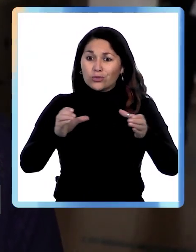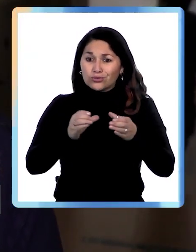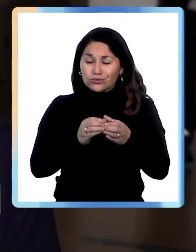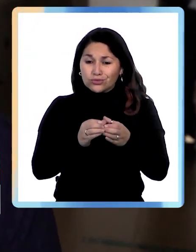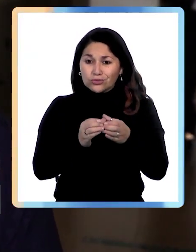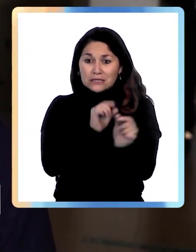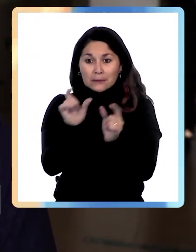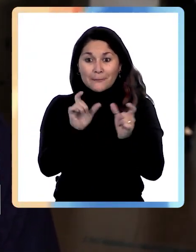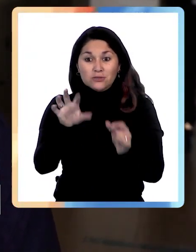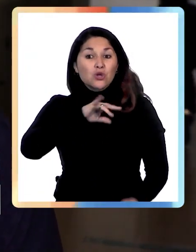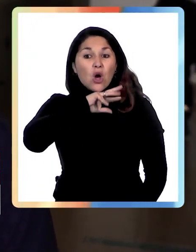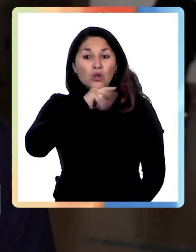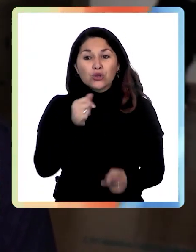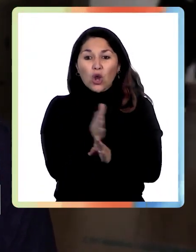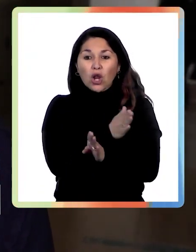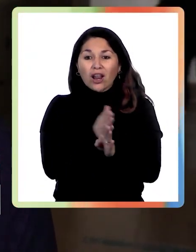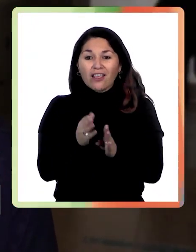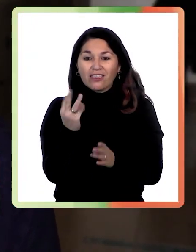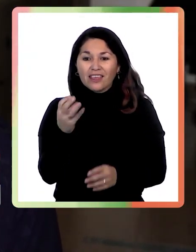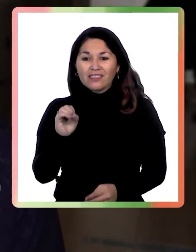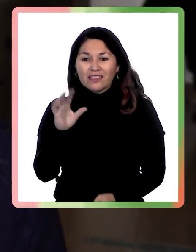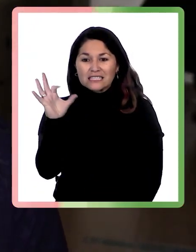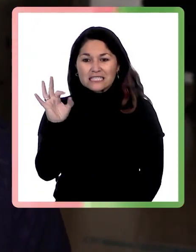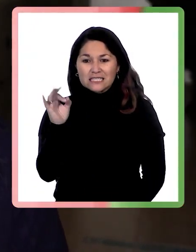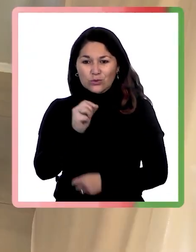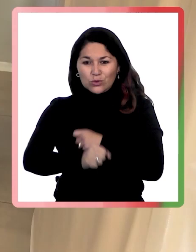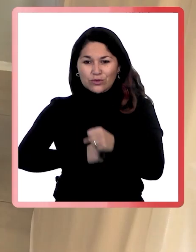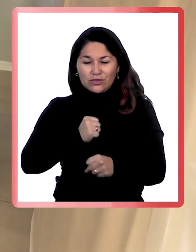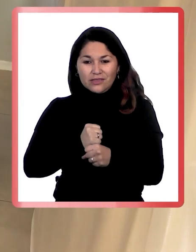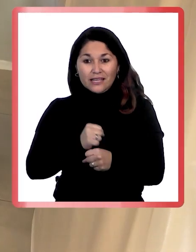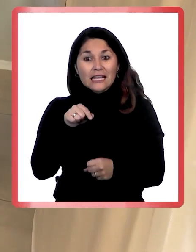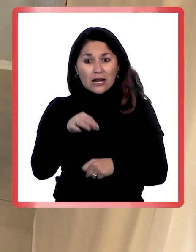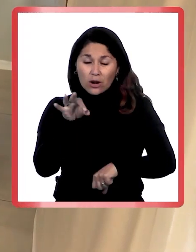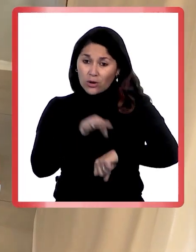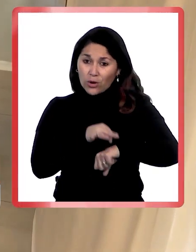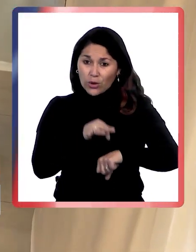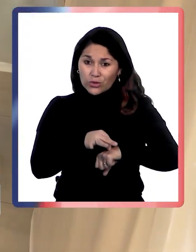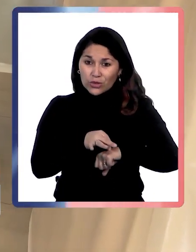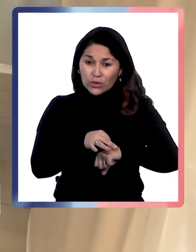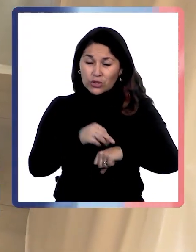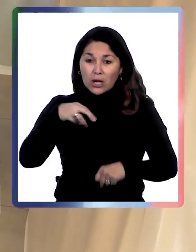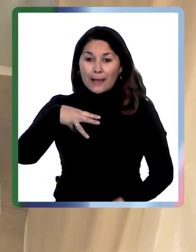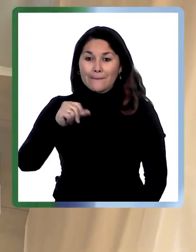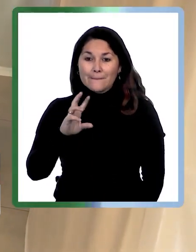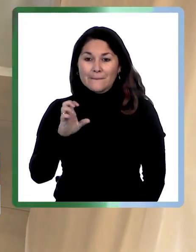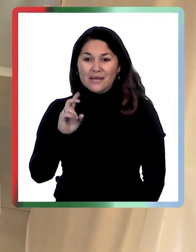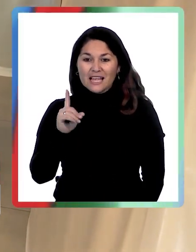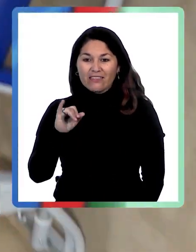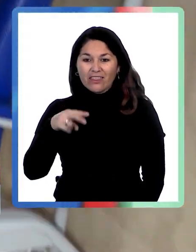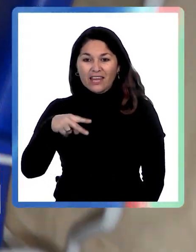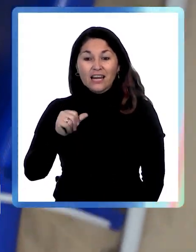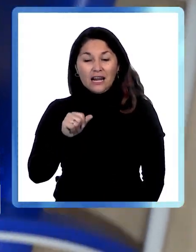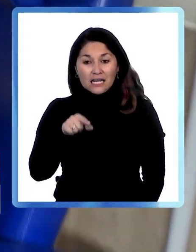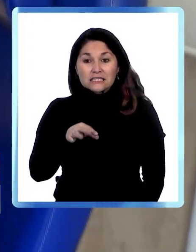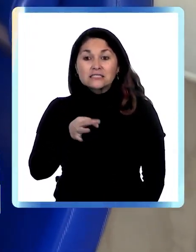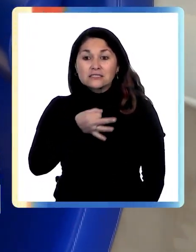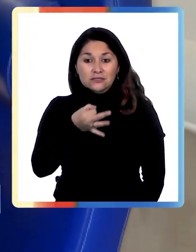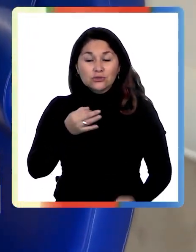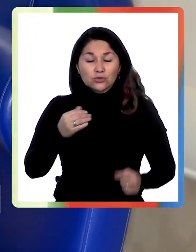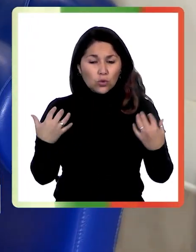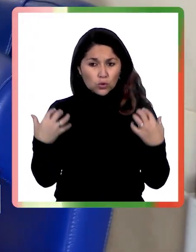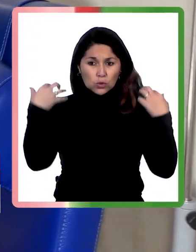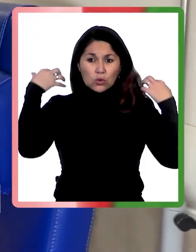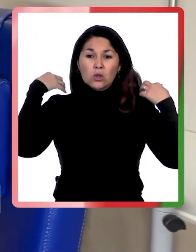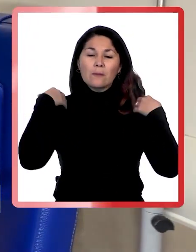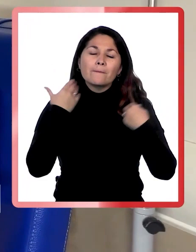etario de los adultos entre los 30 y los 50 el médico Miguel Ángel Medina de la unidad de urgencia del sarco n